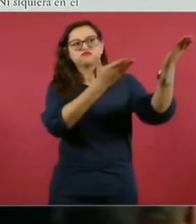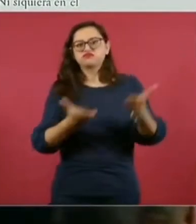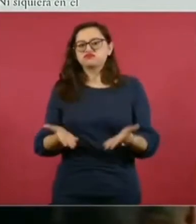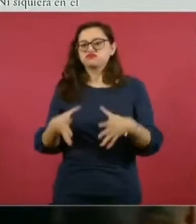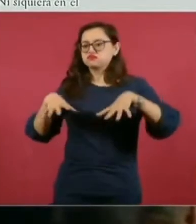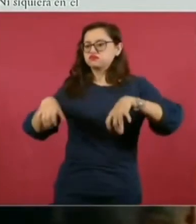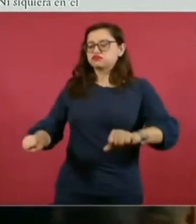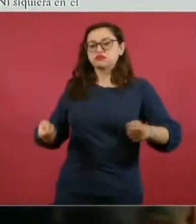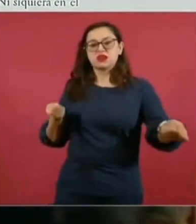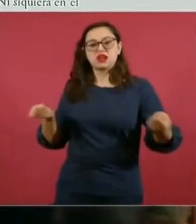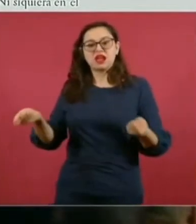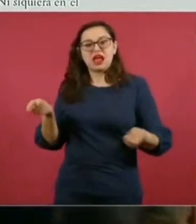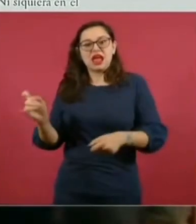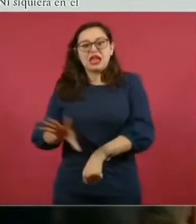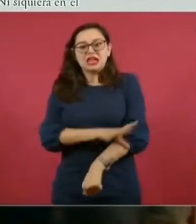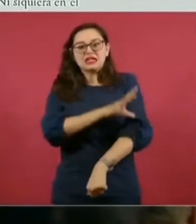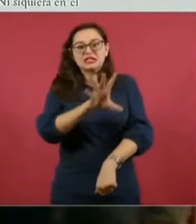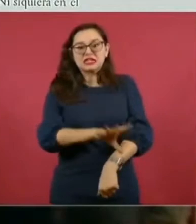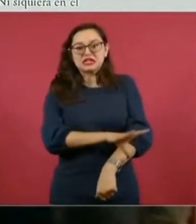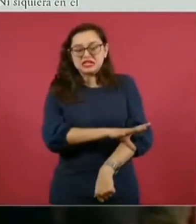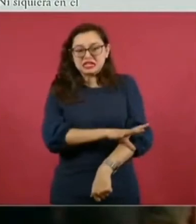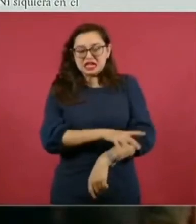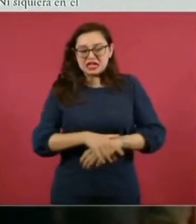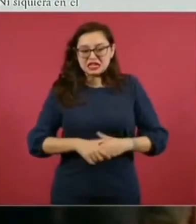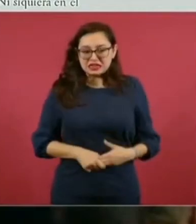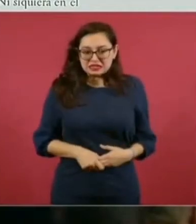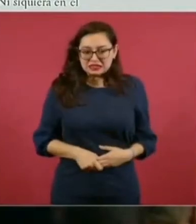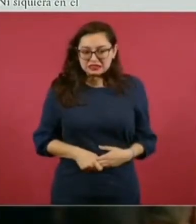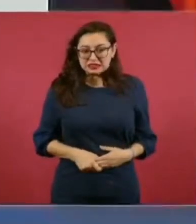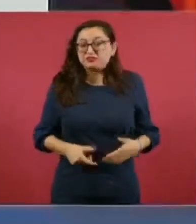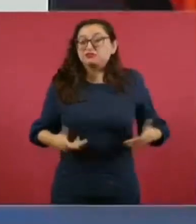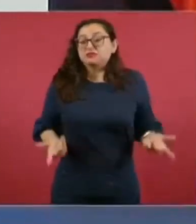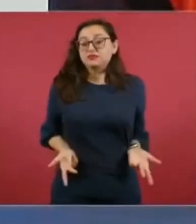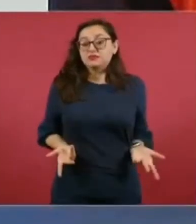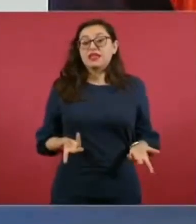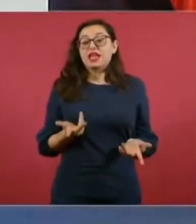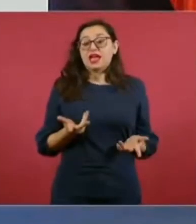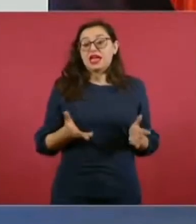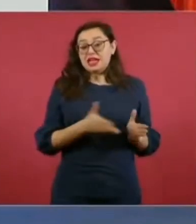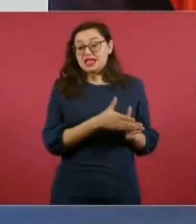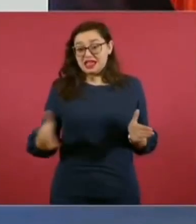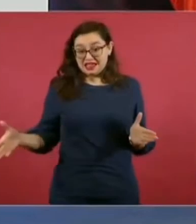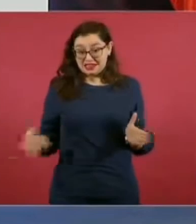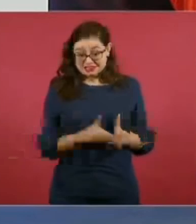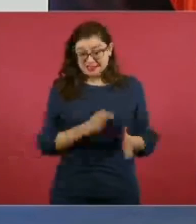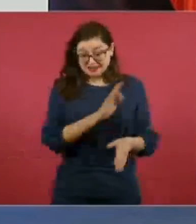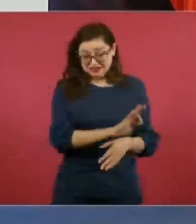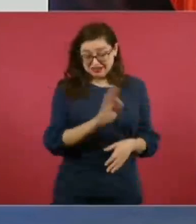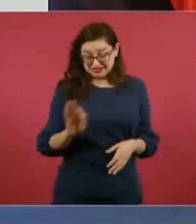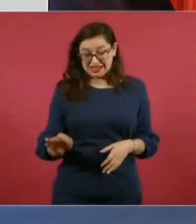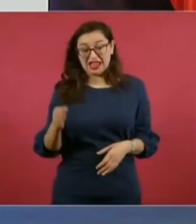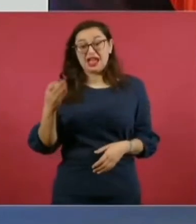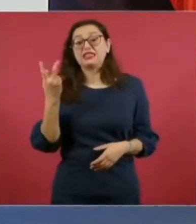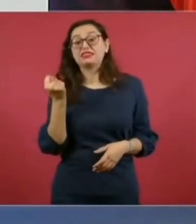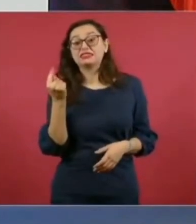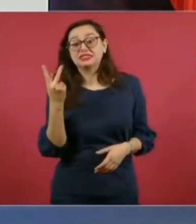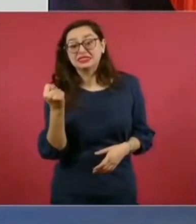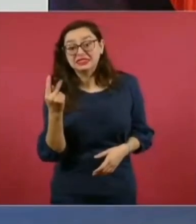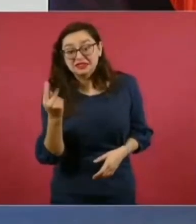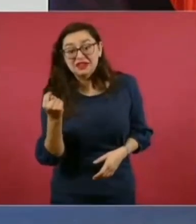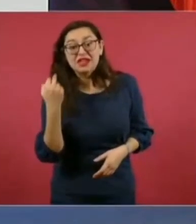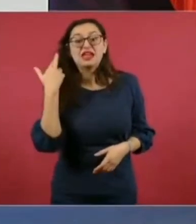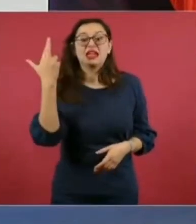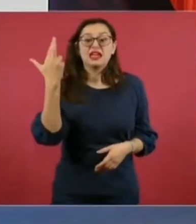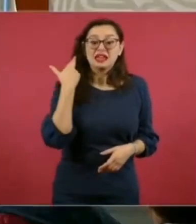echaron a andar toda una campaña en los medios que siempre han sido alcahuetes de